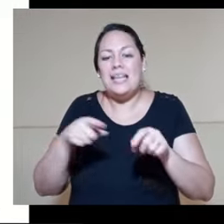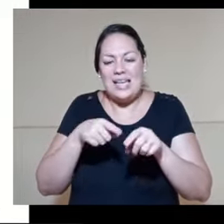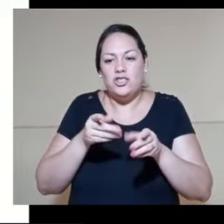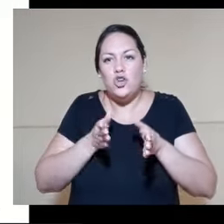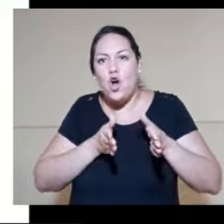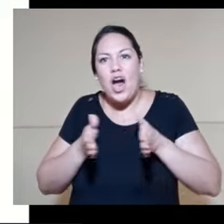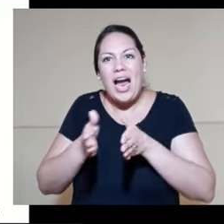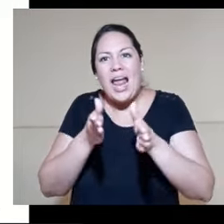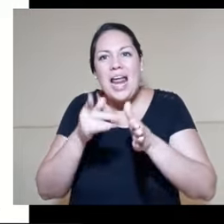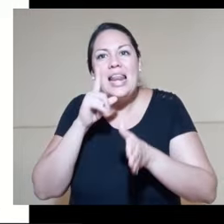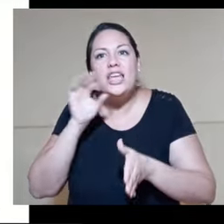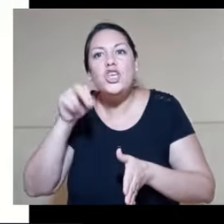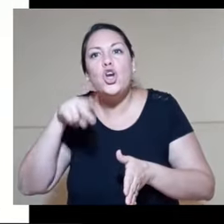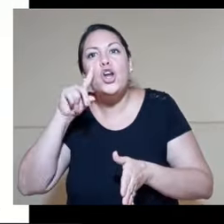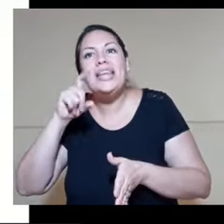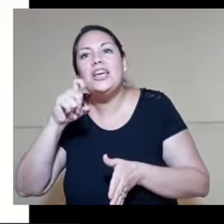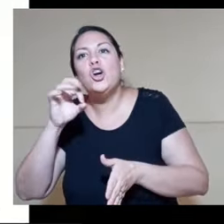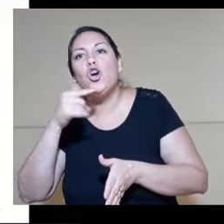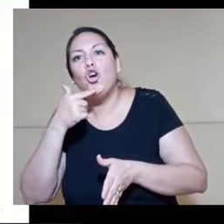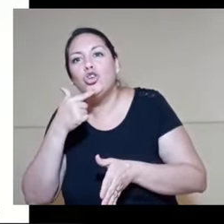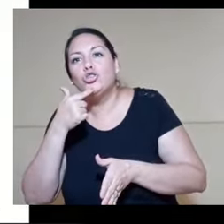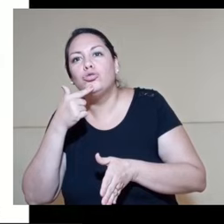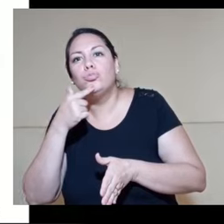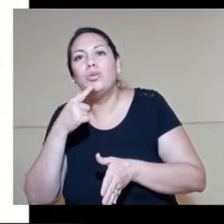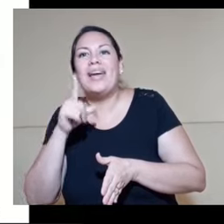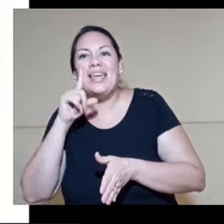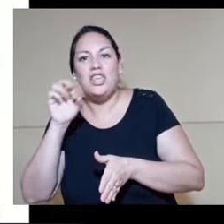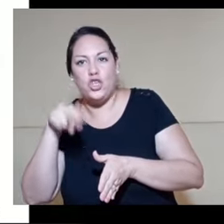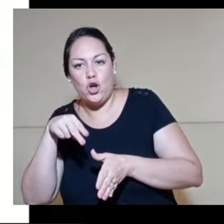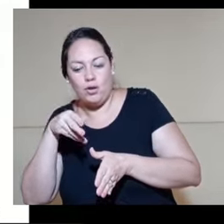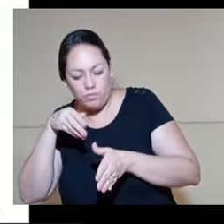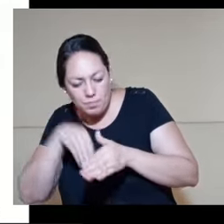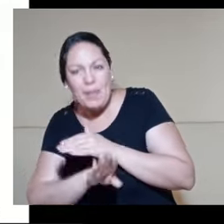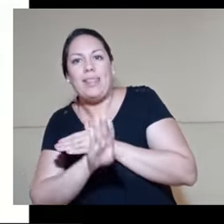por ahí van a pasar los iones, por ejemplo el potasio o el sodio.